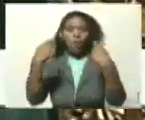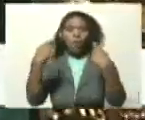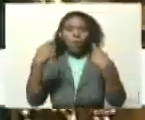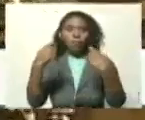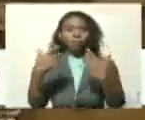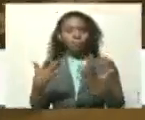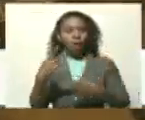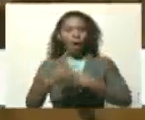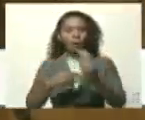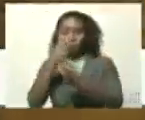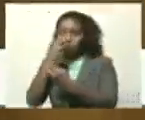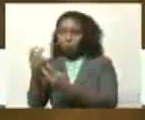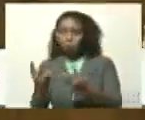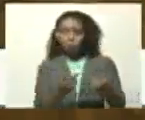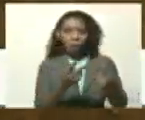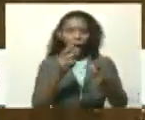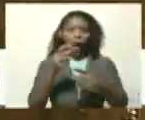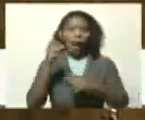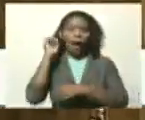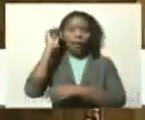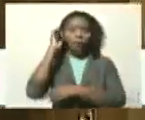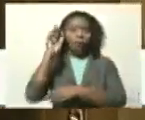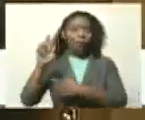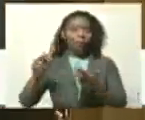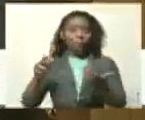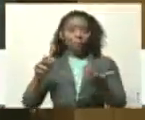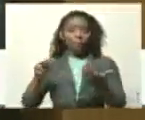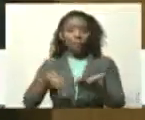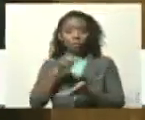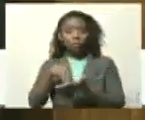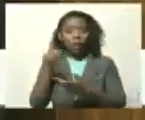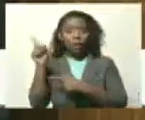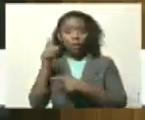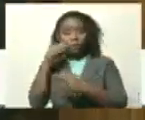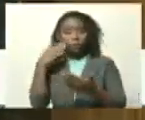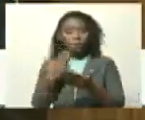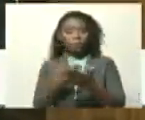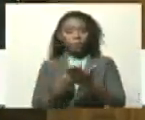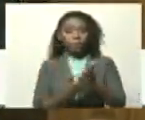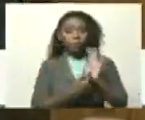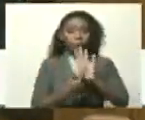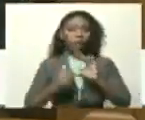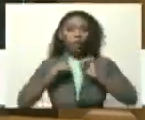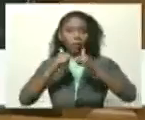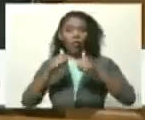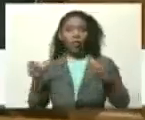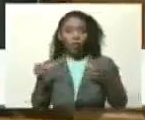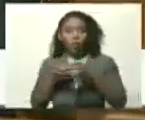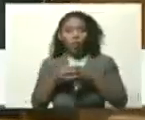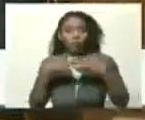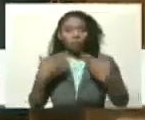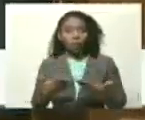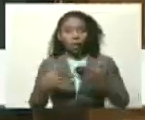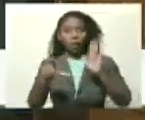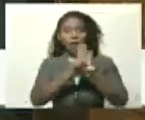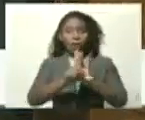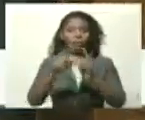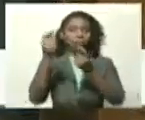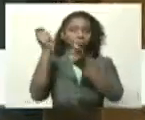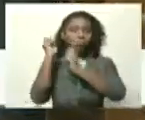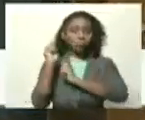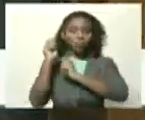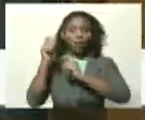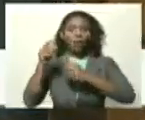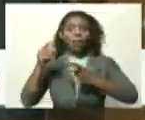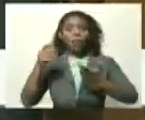sido invitados al Parlamento venezolano para presenciar este inicio de sesiones legislativas y,